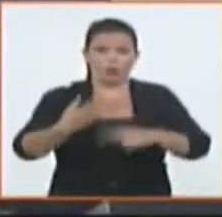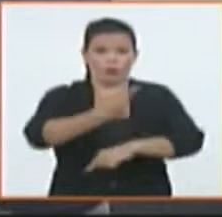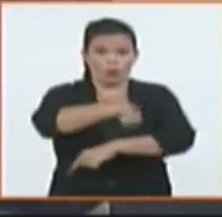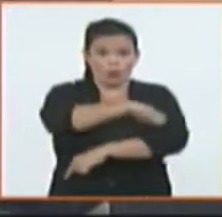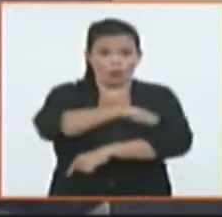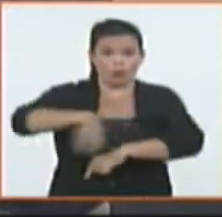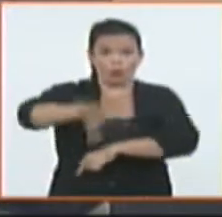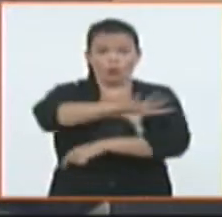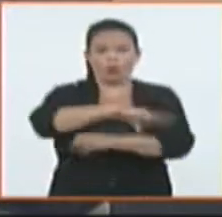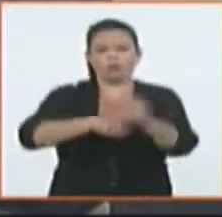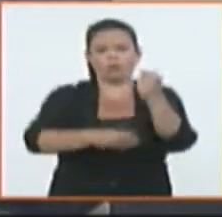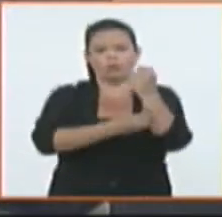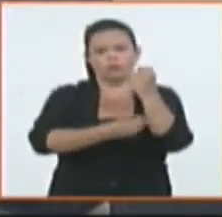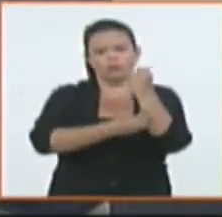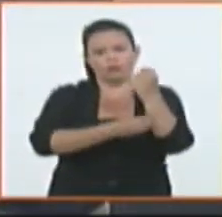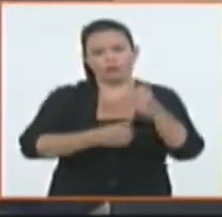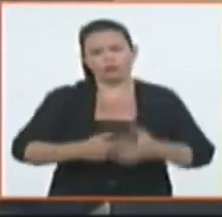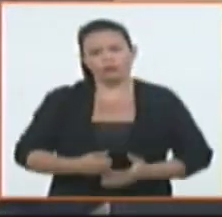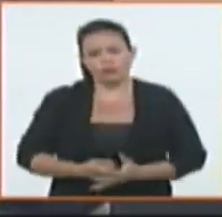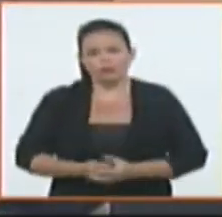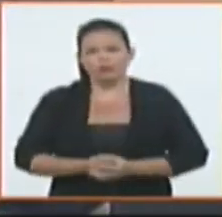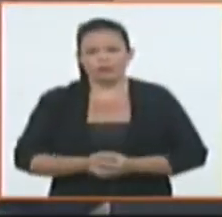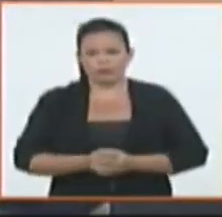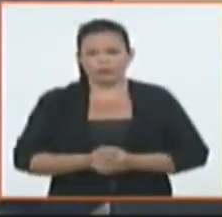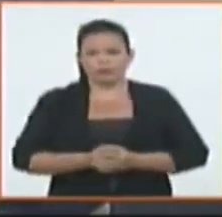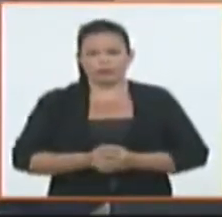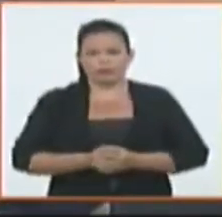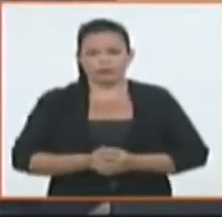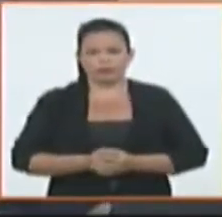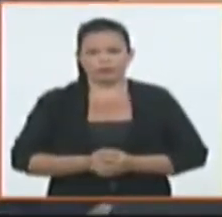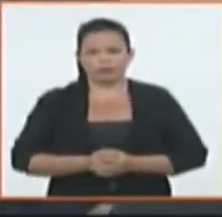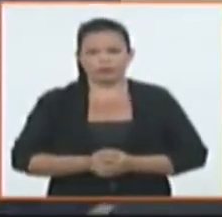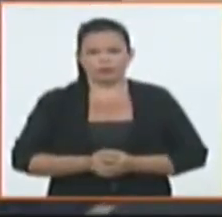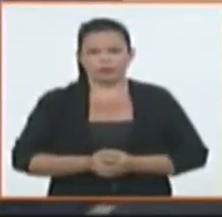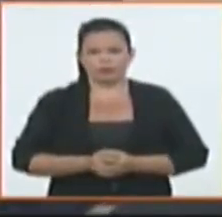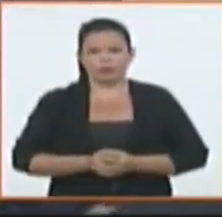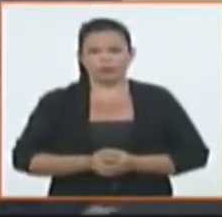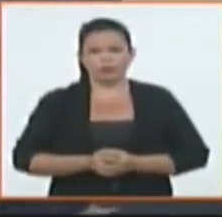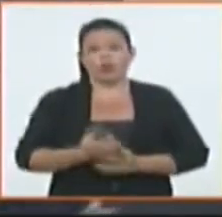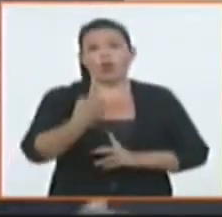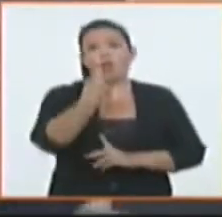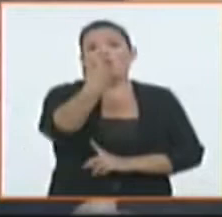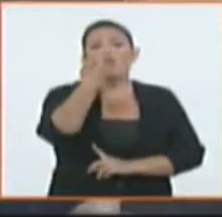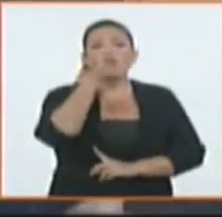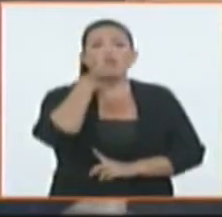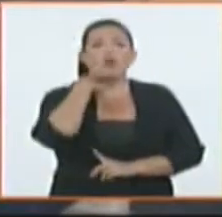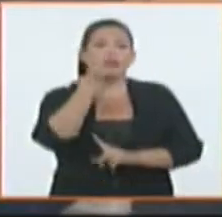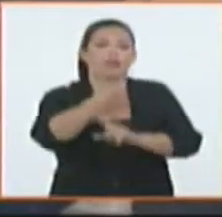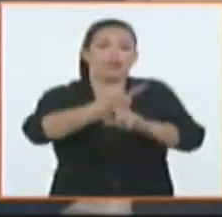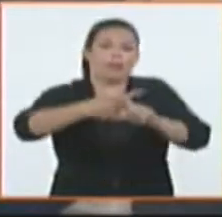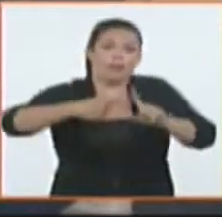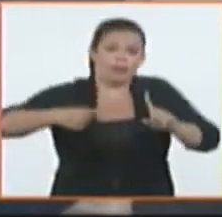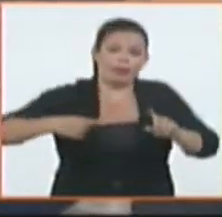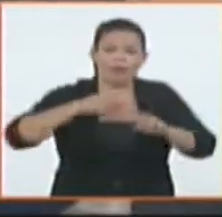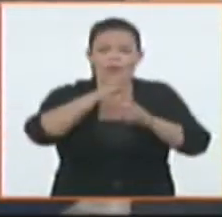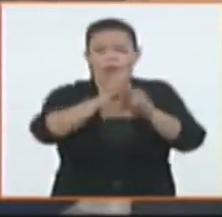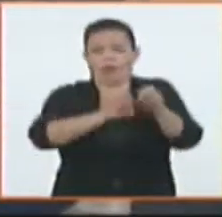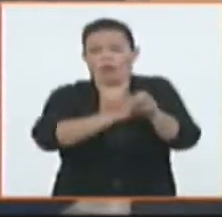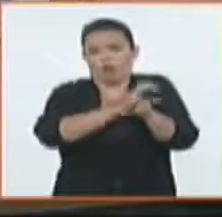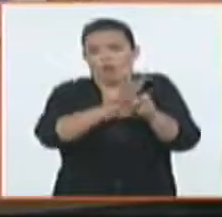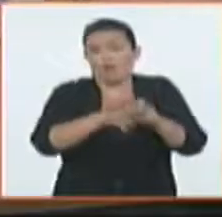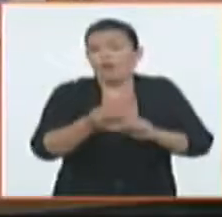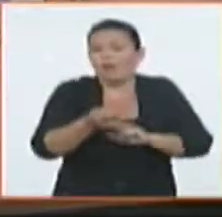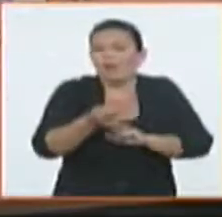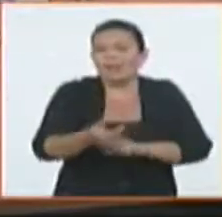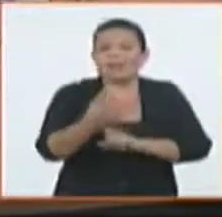Porque ese pueblo que lleva meses o un año y medio con pandemia, casi 2 años,